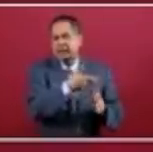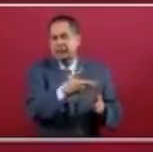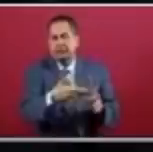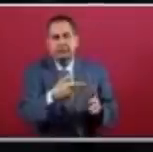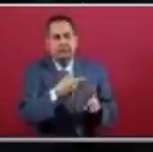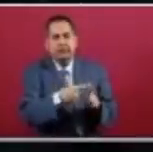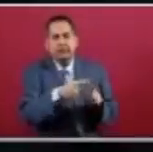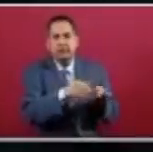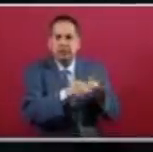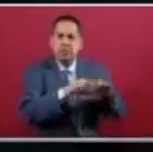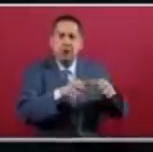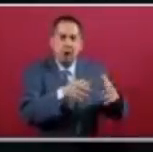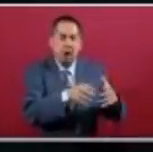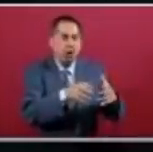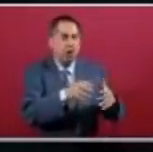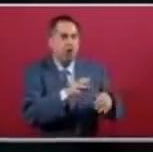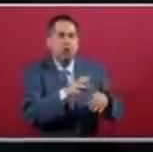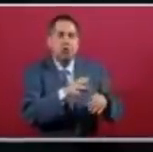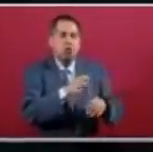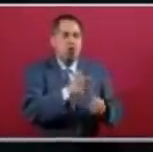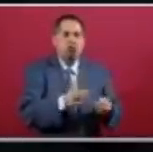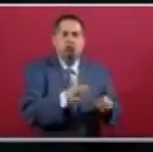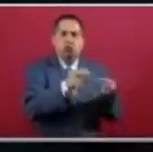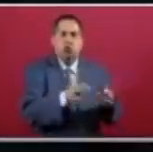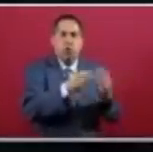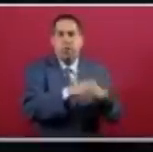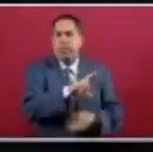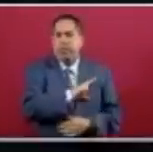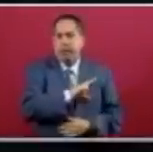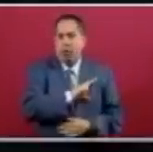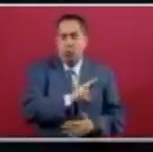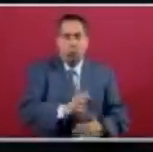diversas actividades de generación privada.